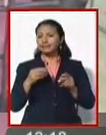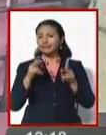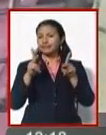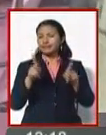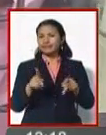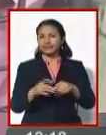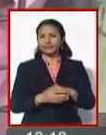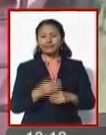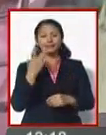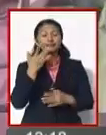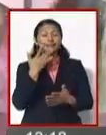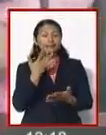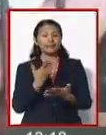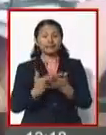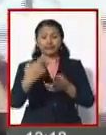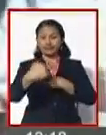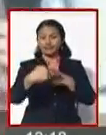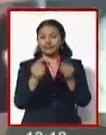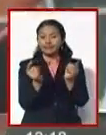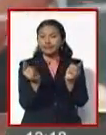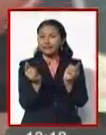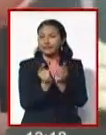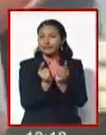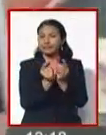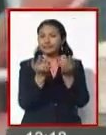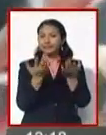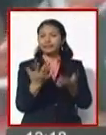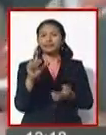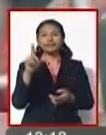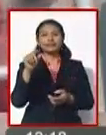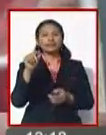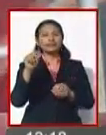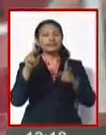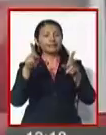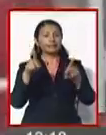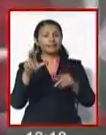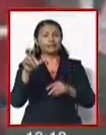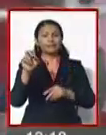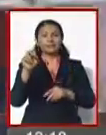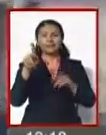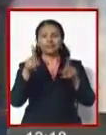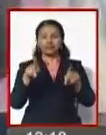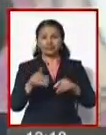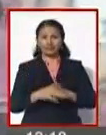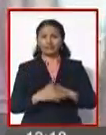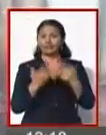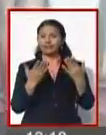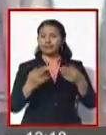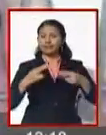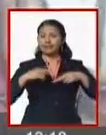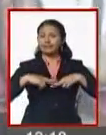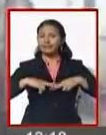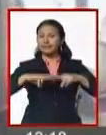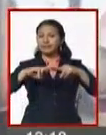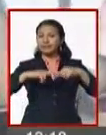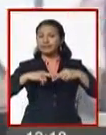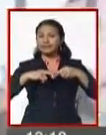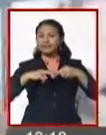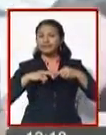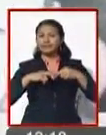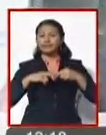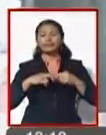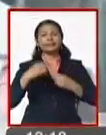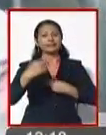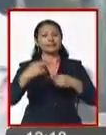que en un cuarto pequeñito están más de 20, 30 personas, existen hamacas una encima de otra en el